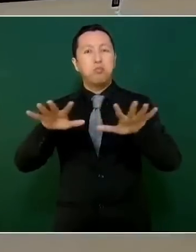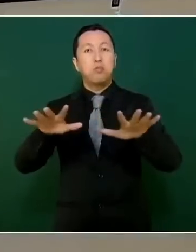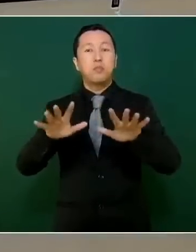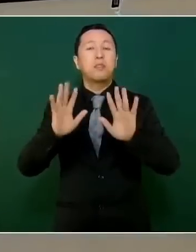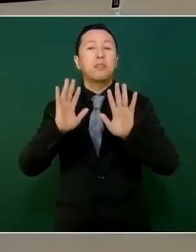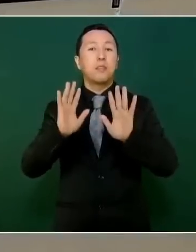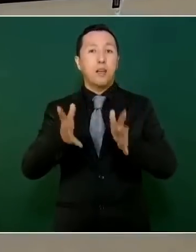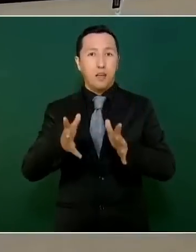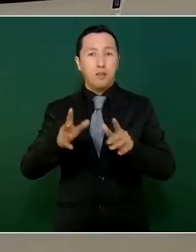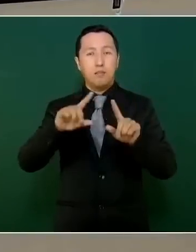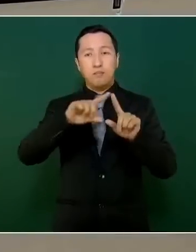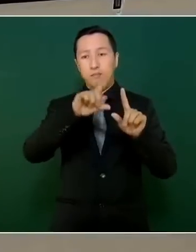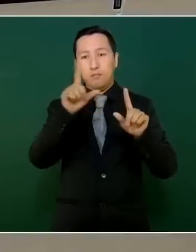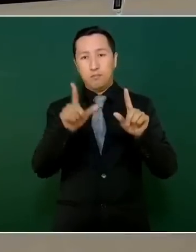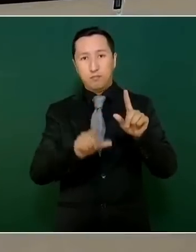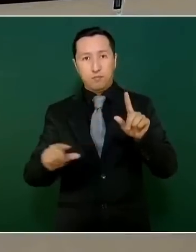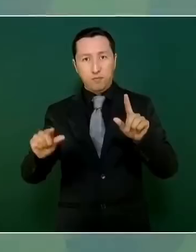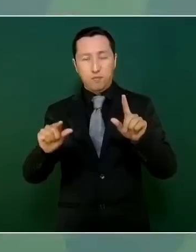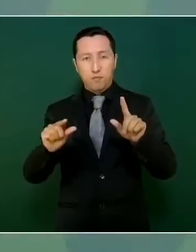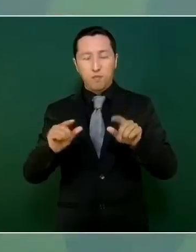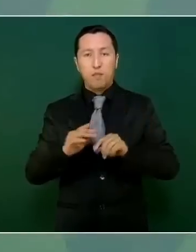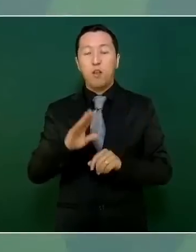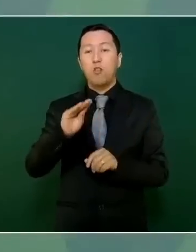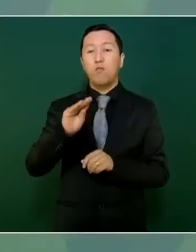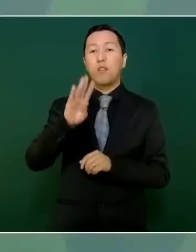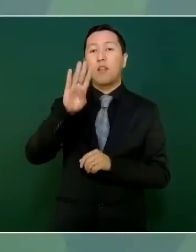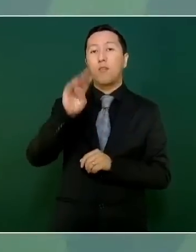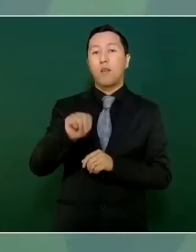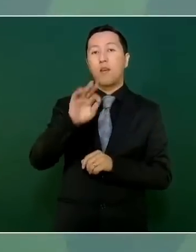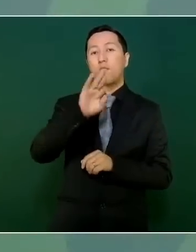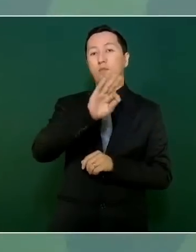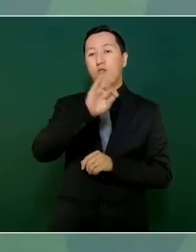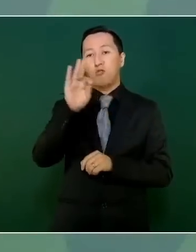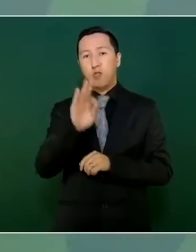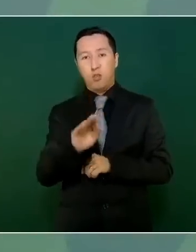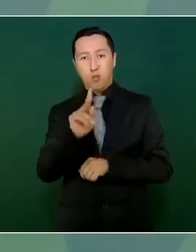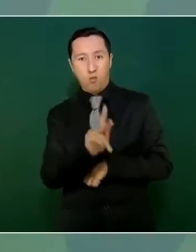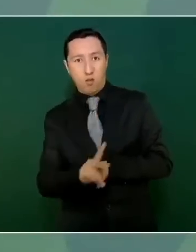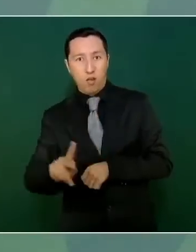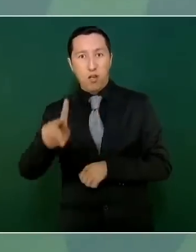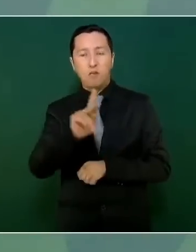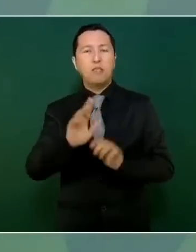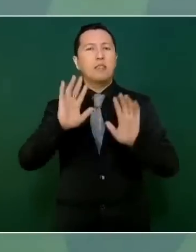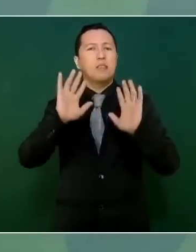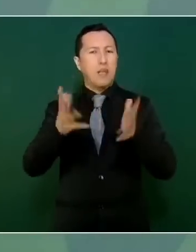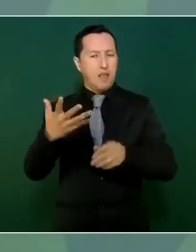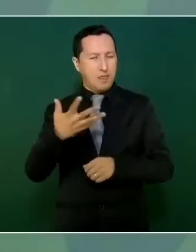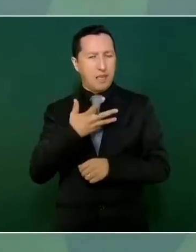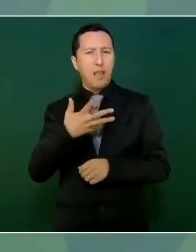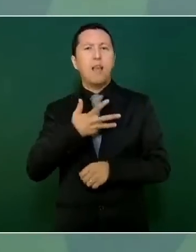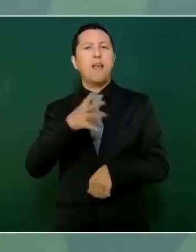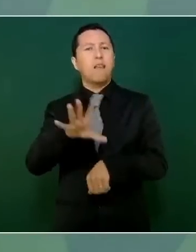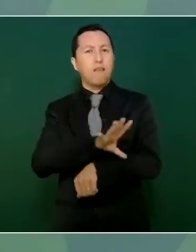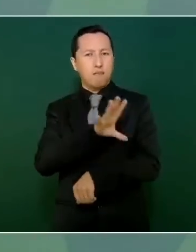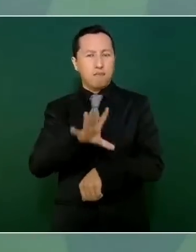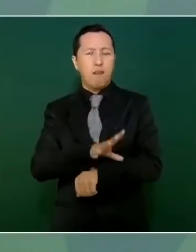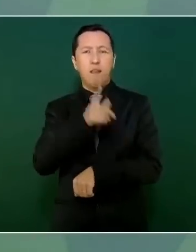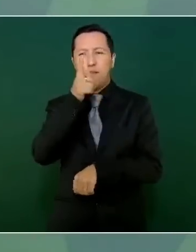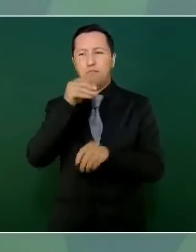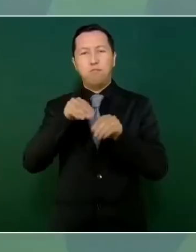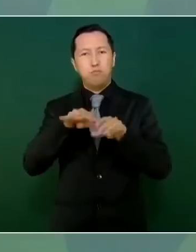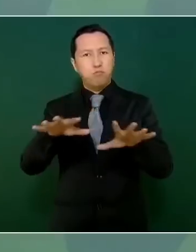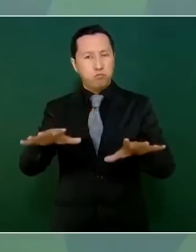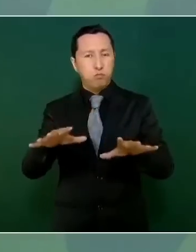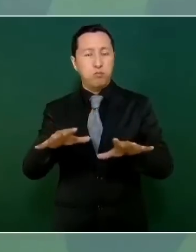electrificados a más del 99% de los pueblos del país, de las cerca de 300,000